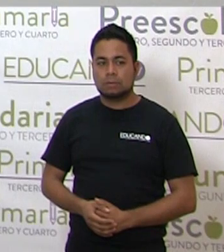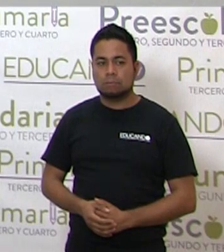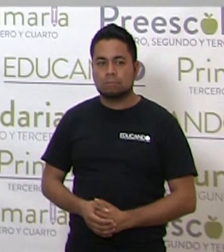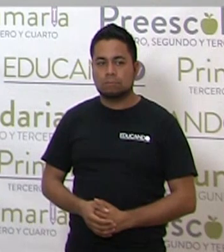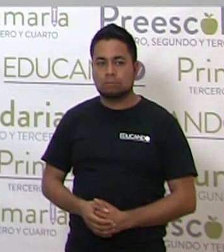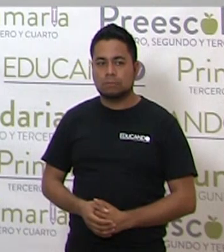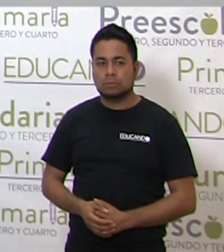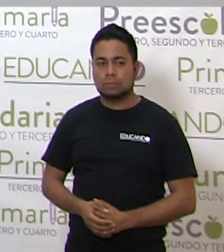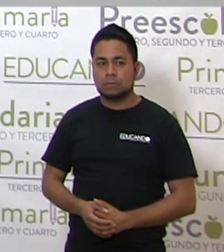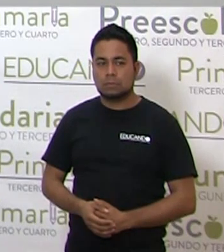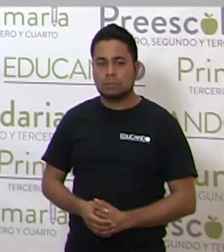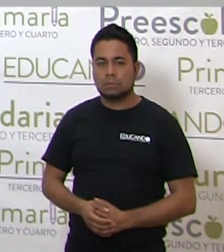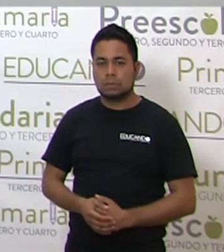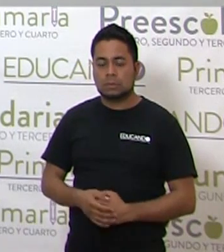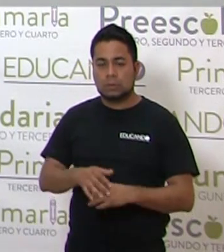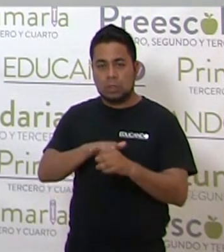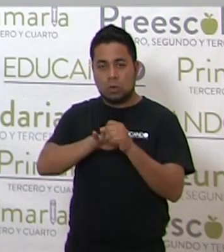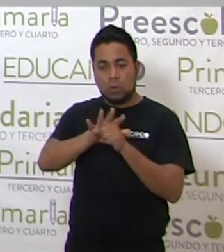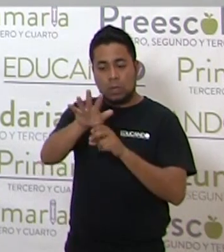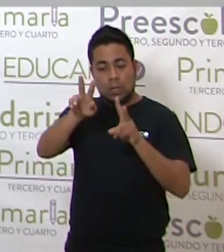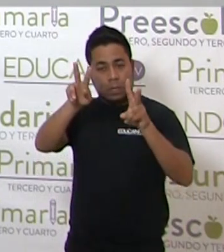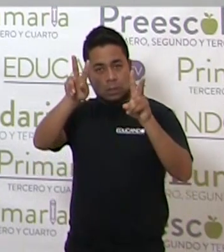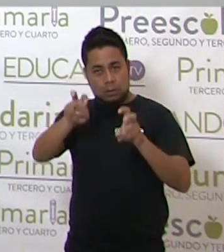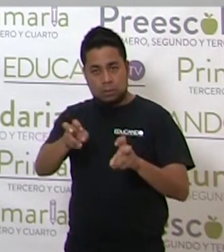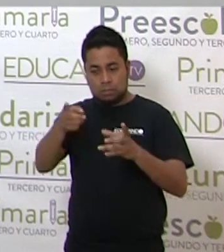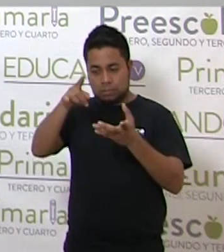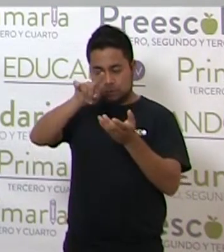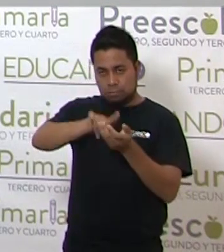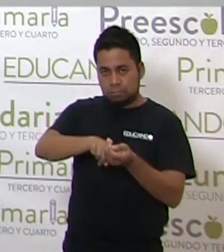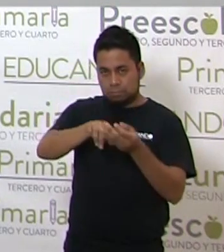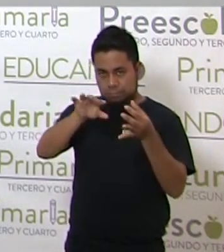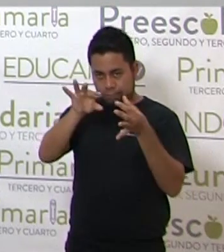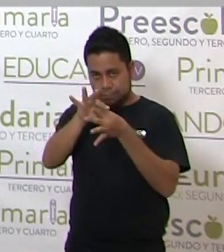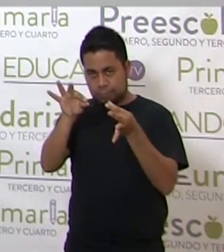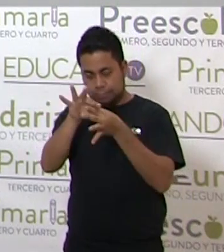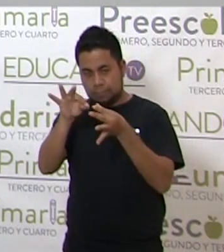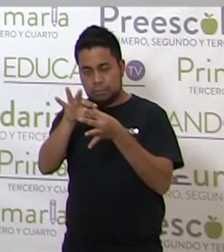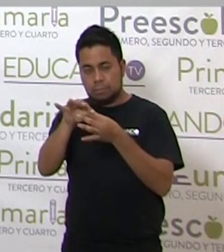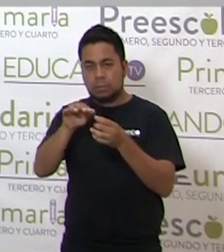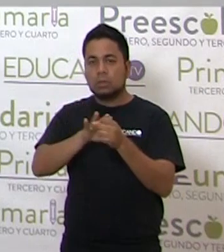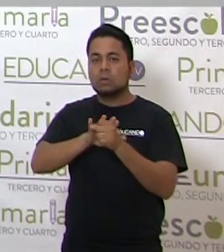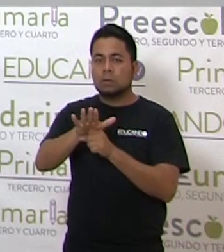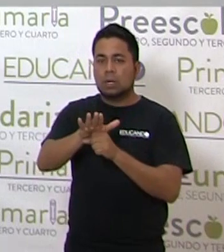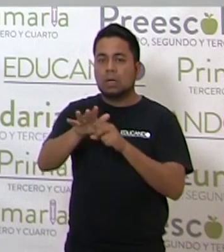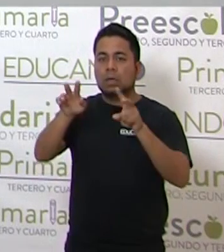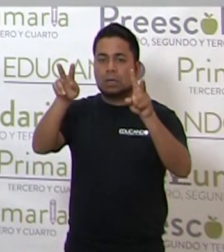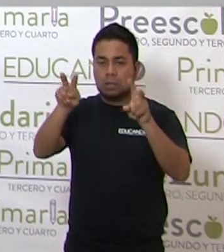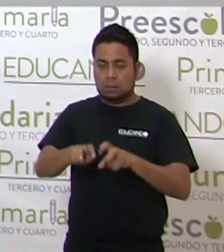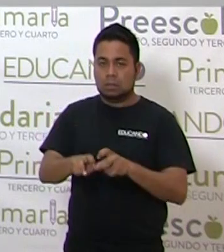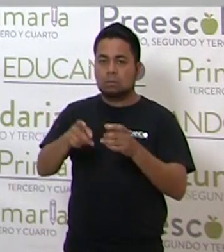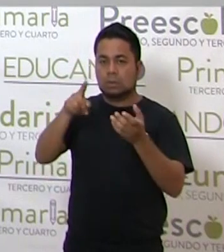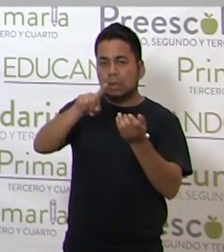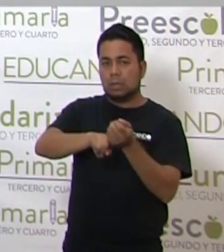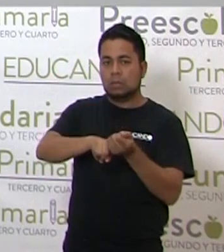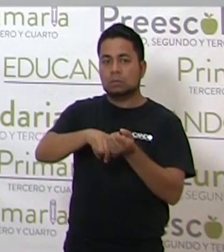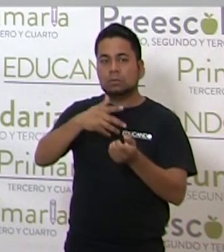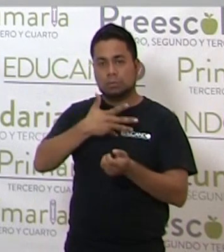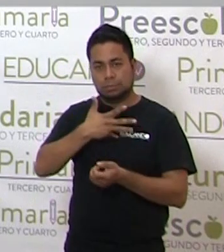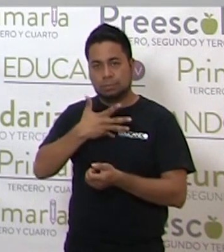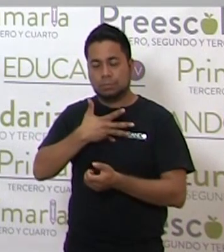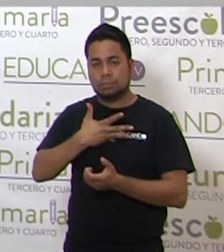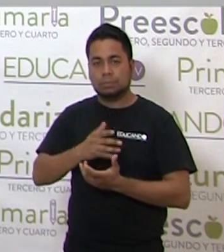¿Qué tipo de temas aborda? ¿Qué temas aborda?